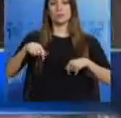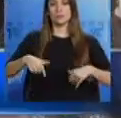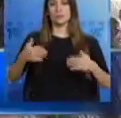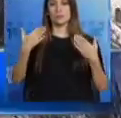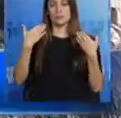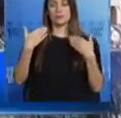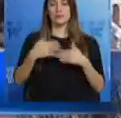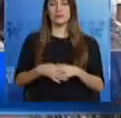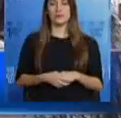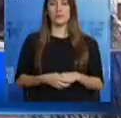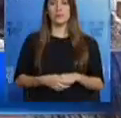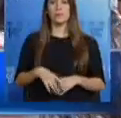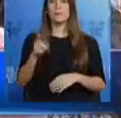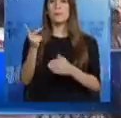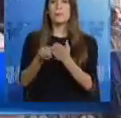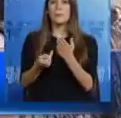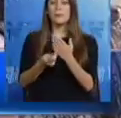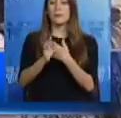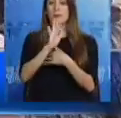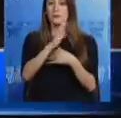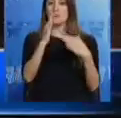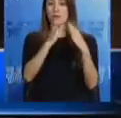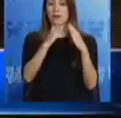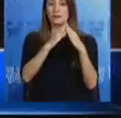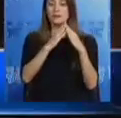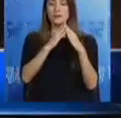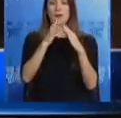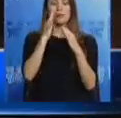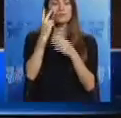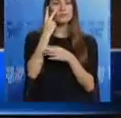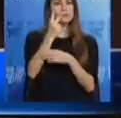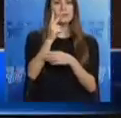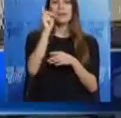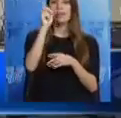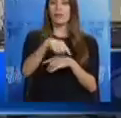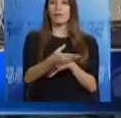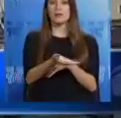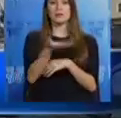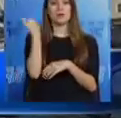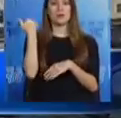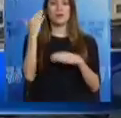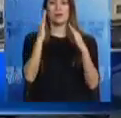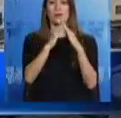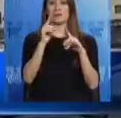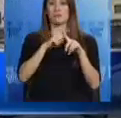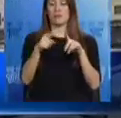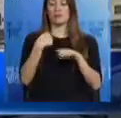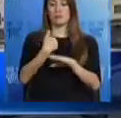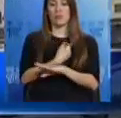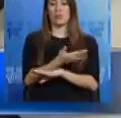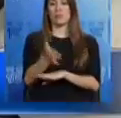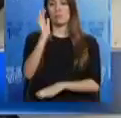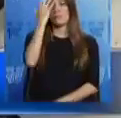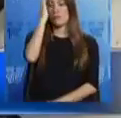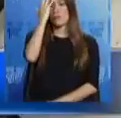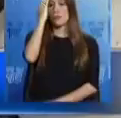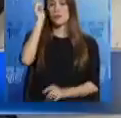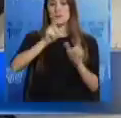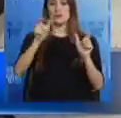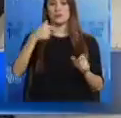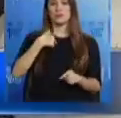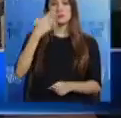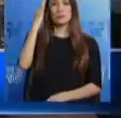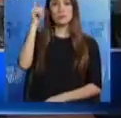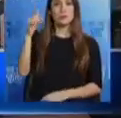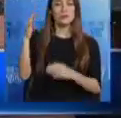Guayaquil. ¿Qué pasó en ese momento? Su vivienda fue inspeccionada y con orden de demolición, pero pasan los días y aumenta la preocupación de los vecinos.